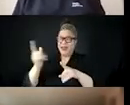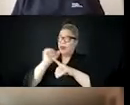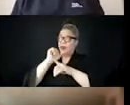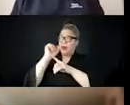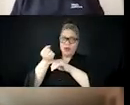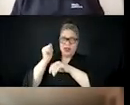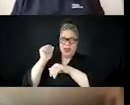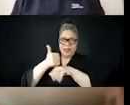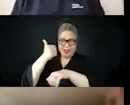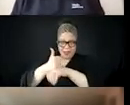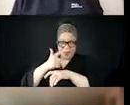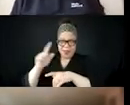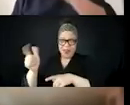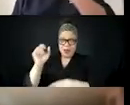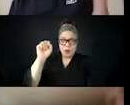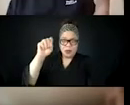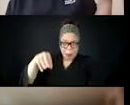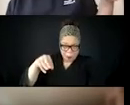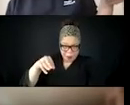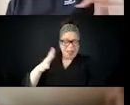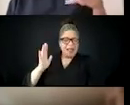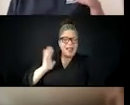y recaemos